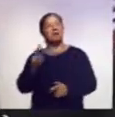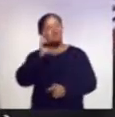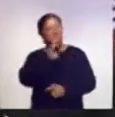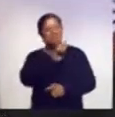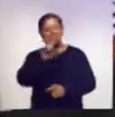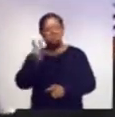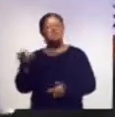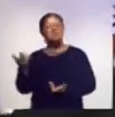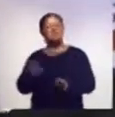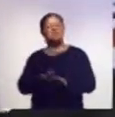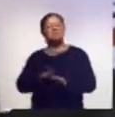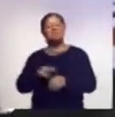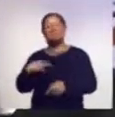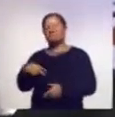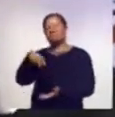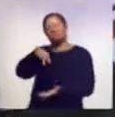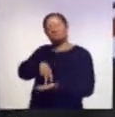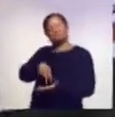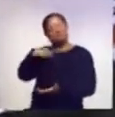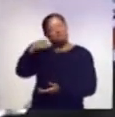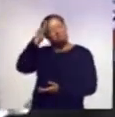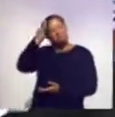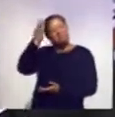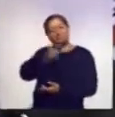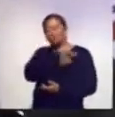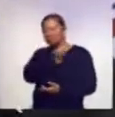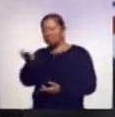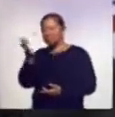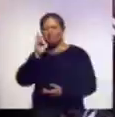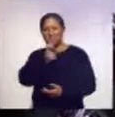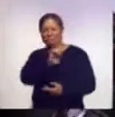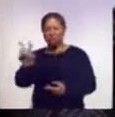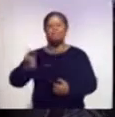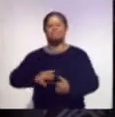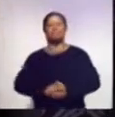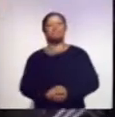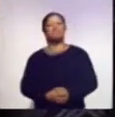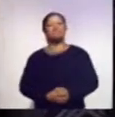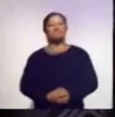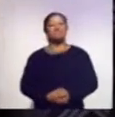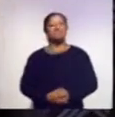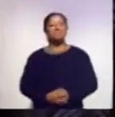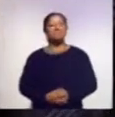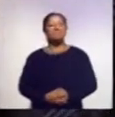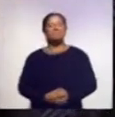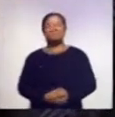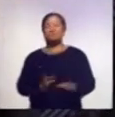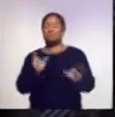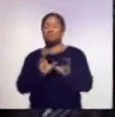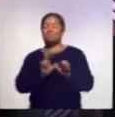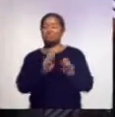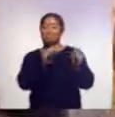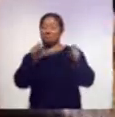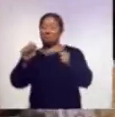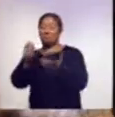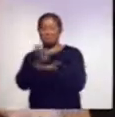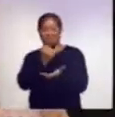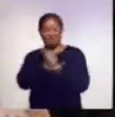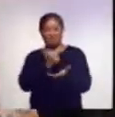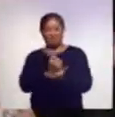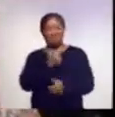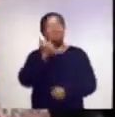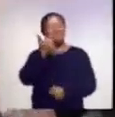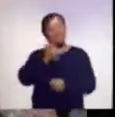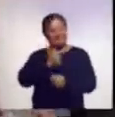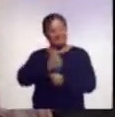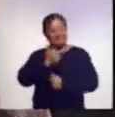La presidenta del Sistema Estatal para el Desarrollo Integral de la Familia, Sandra Chávez Ruelas, encabezó la premiación del 6º Concurso Nacional de Grandes Maestros